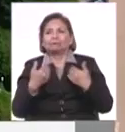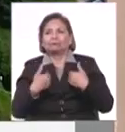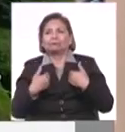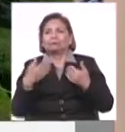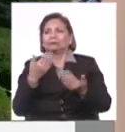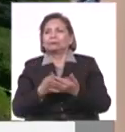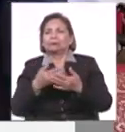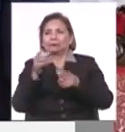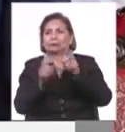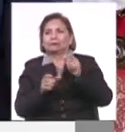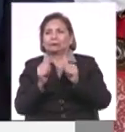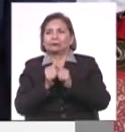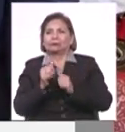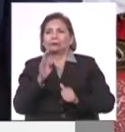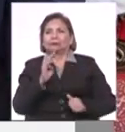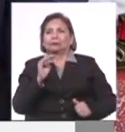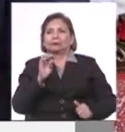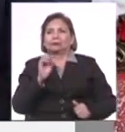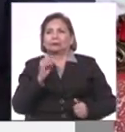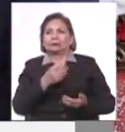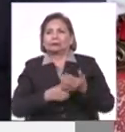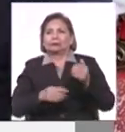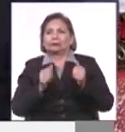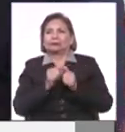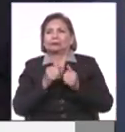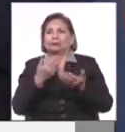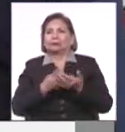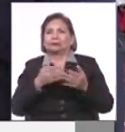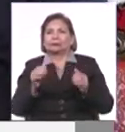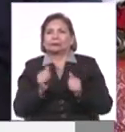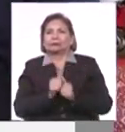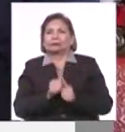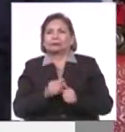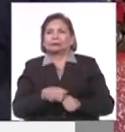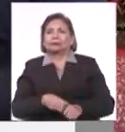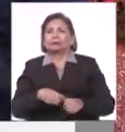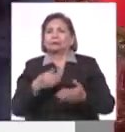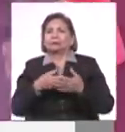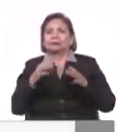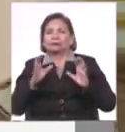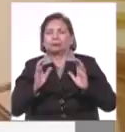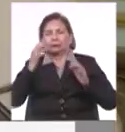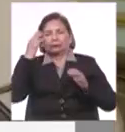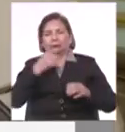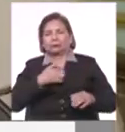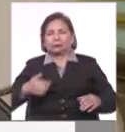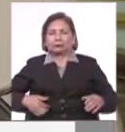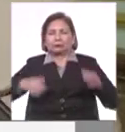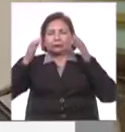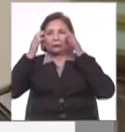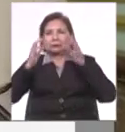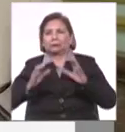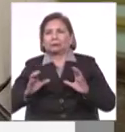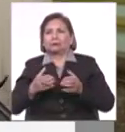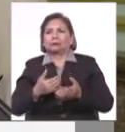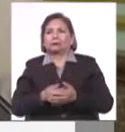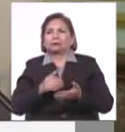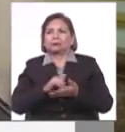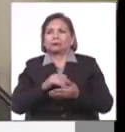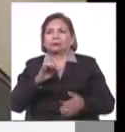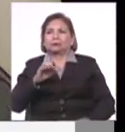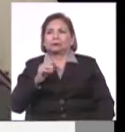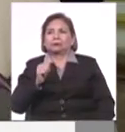los ciudadanos. El burgomaestre agradeció la predisposición del presidente del Congreso. Nos va a ayudar bastante, nos ha dado las